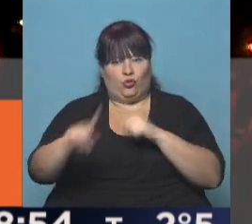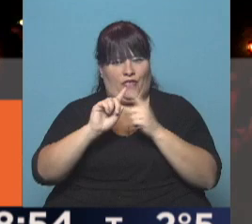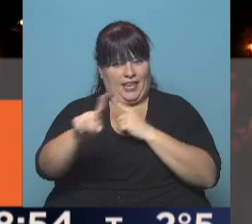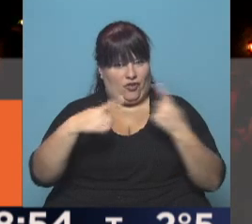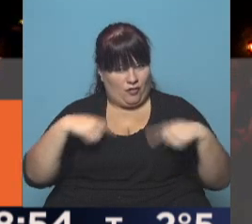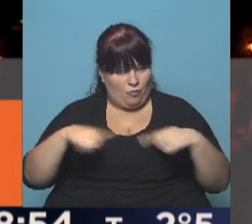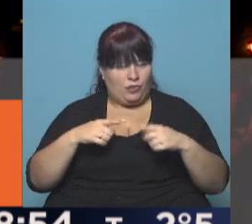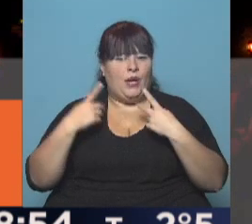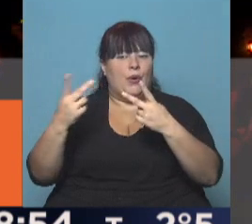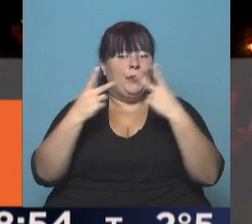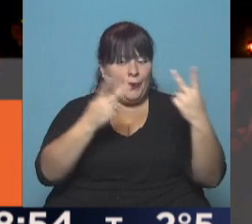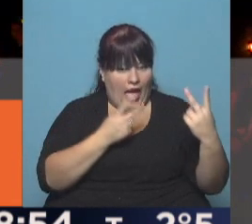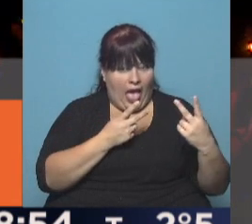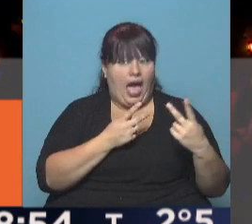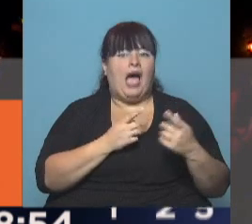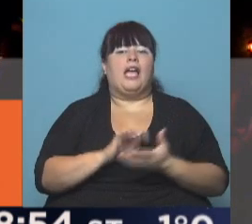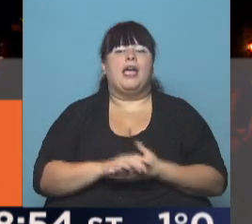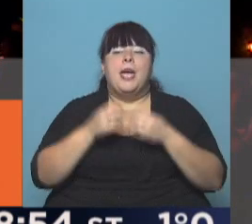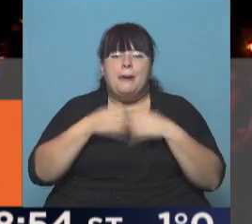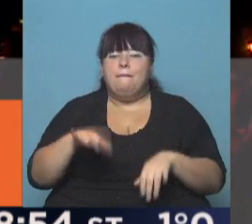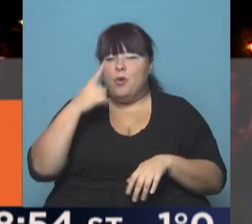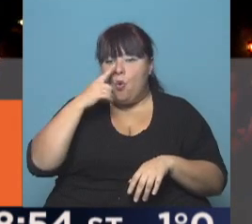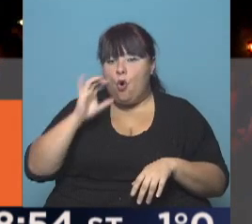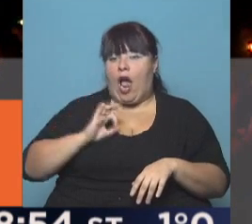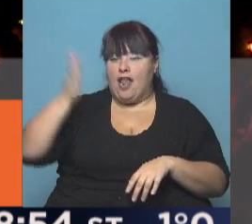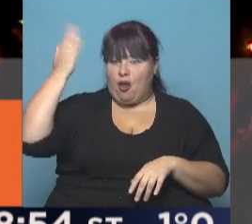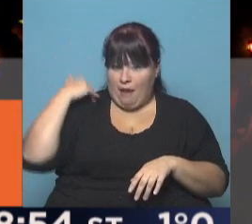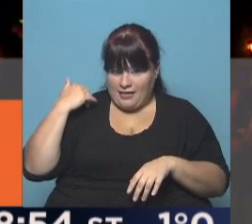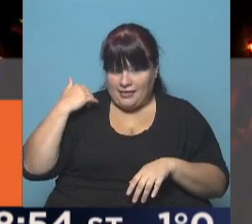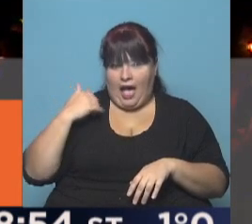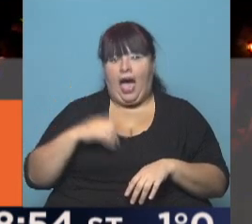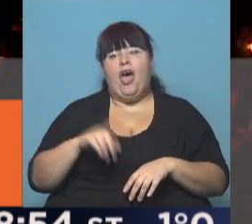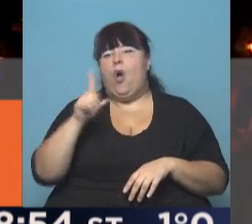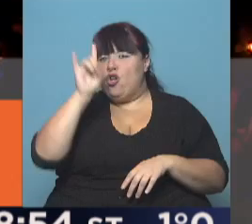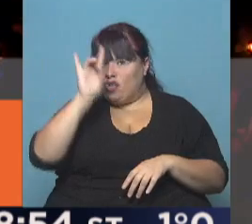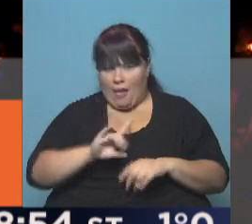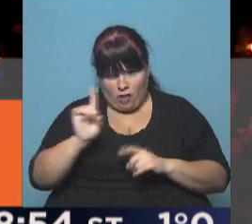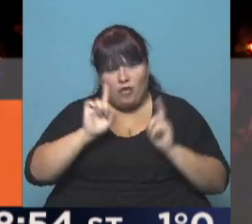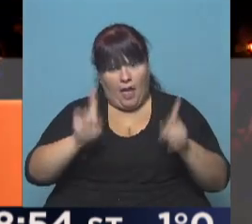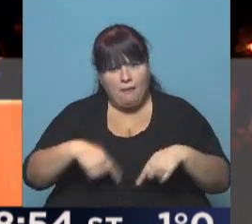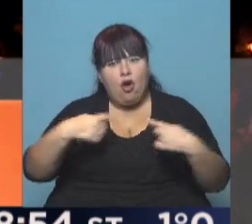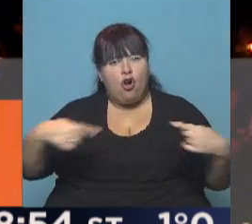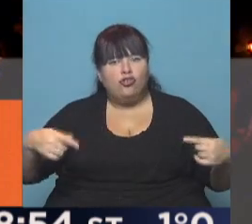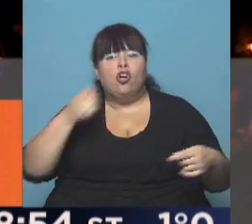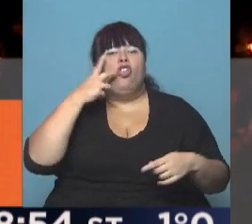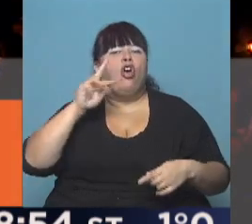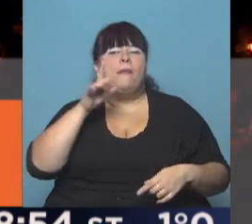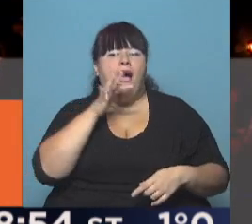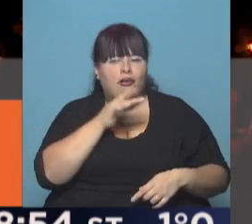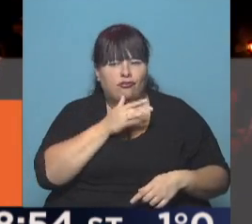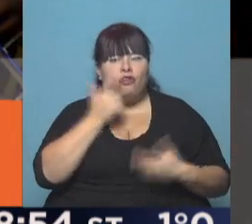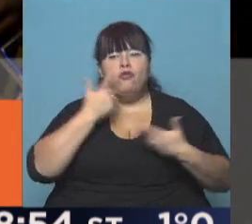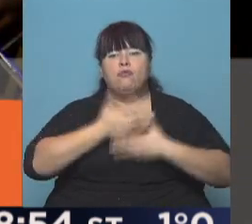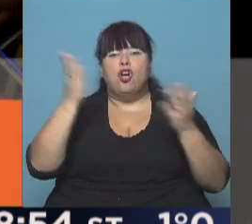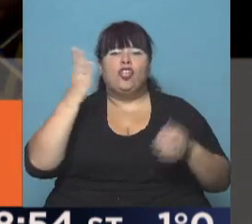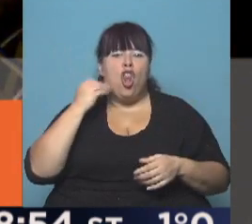vivo, una gira que comenzó en junio del año pasado y que no es lo único que se ha hecho. También en 2014 se